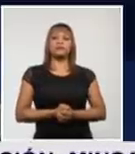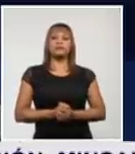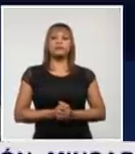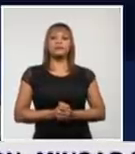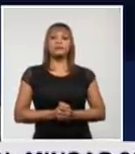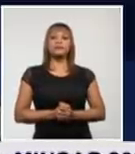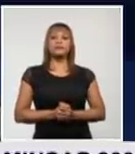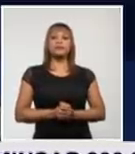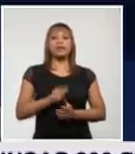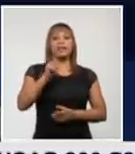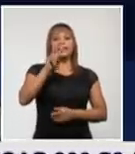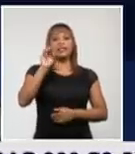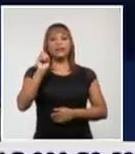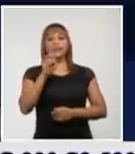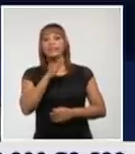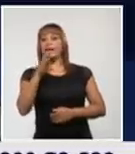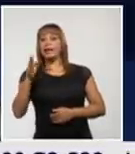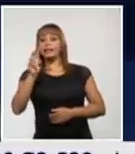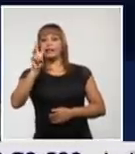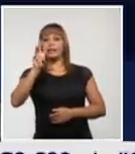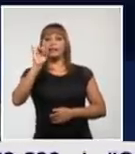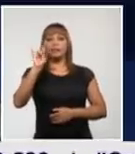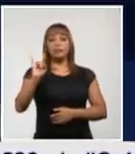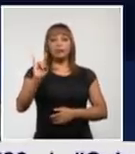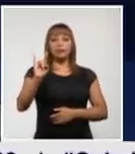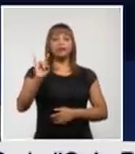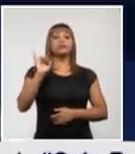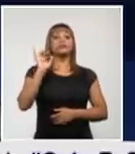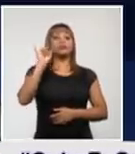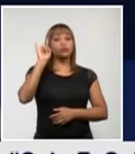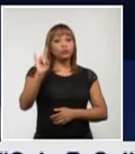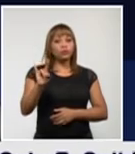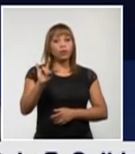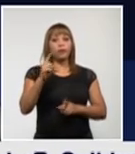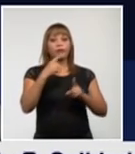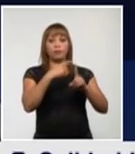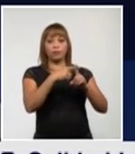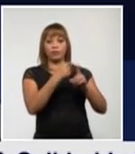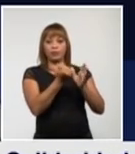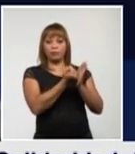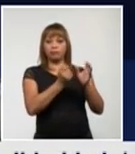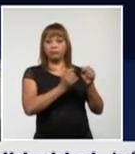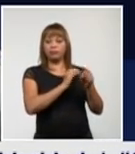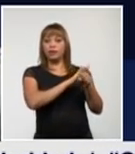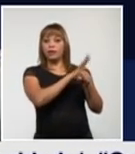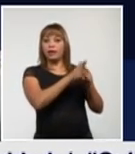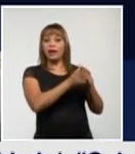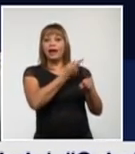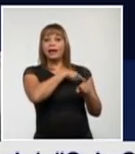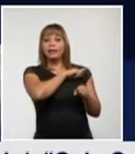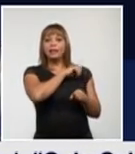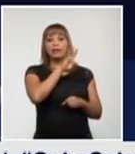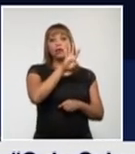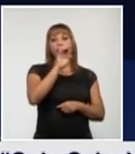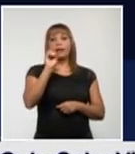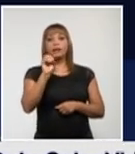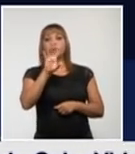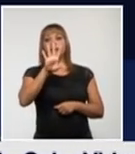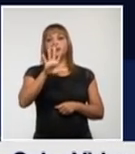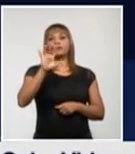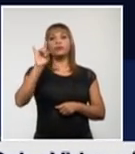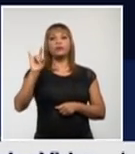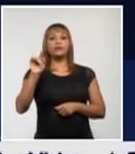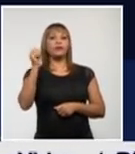De 20 a 39 años de edad, 9 de los diagnosticados ayer, de 40 a 59,